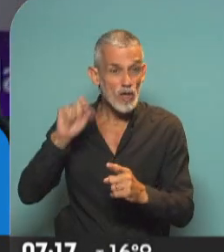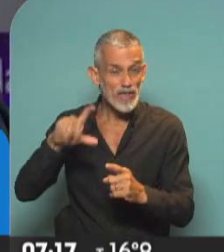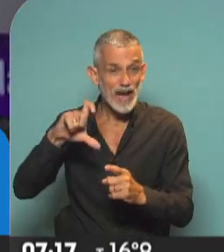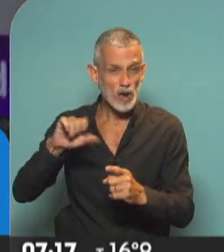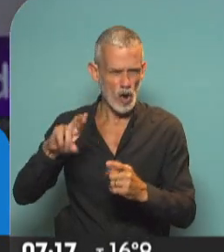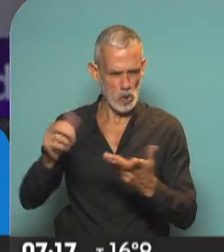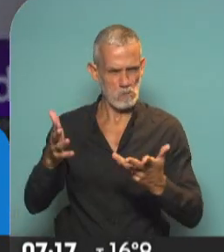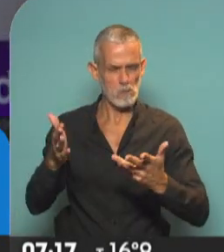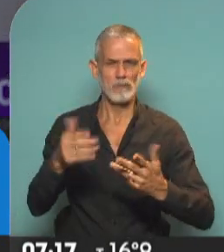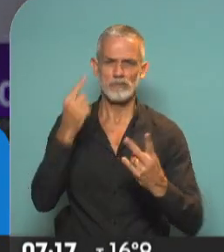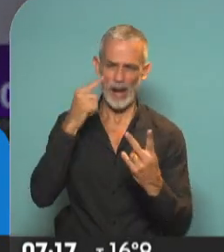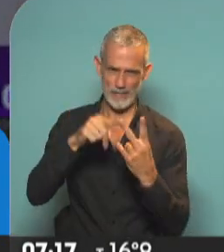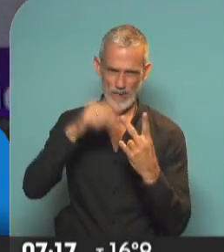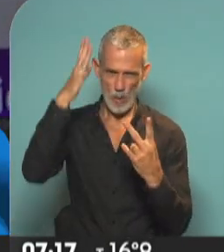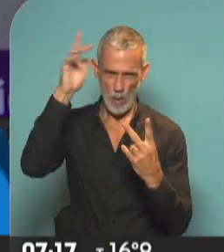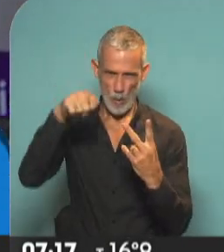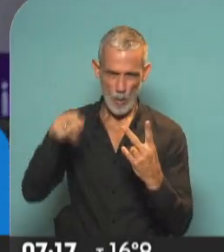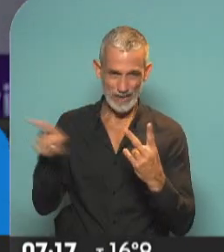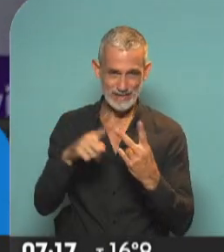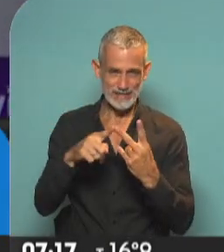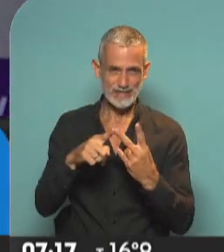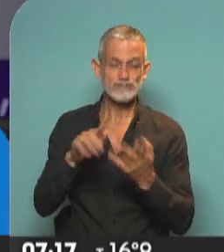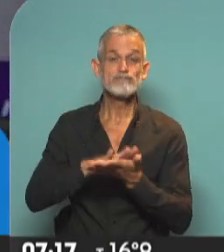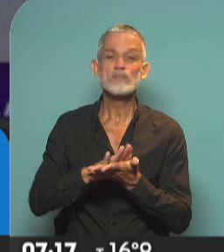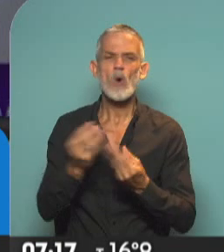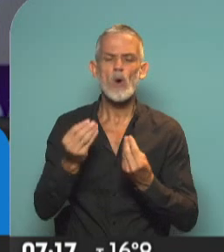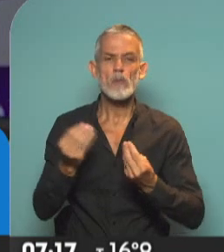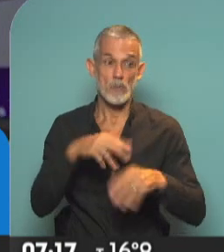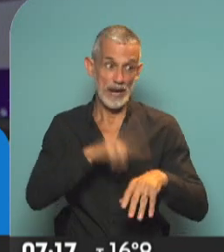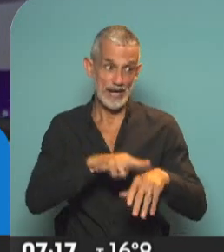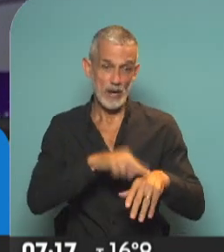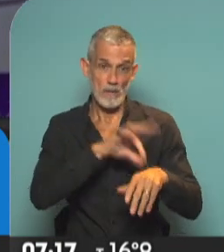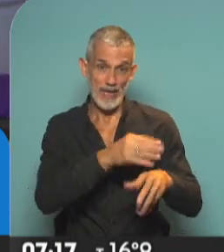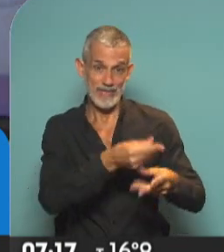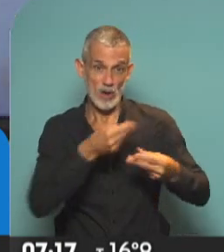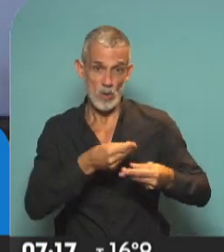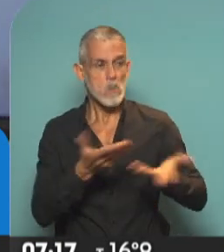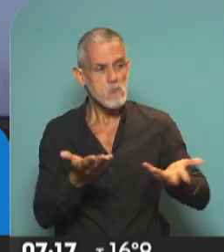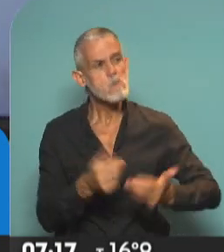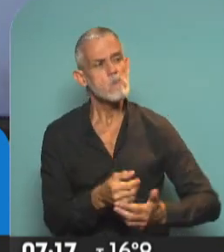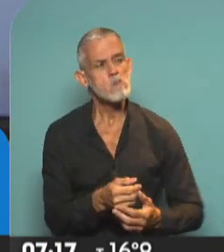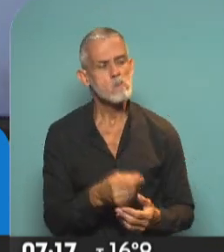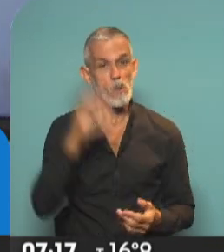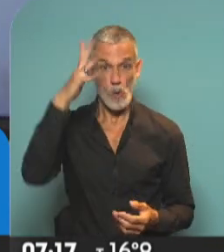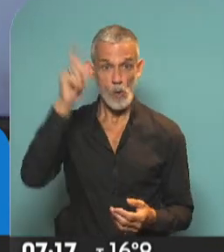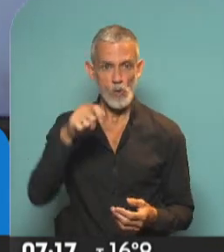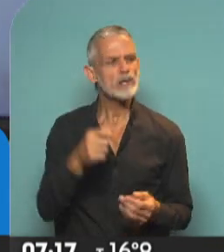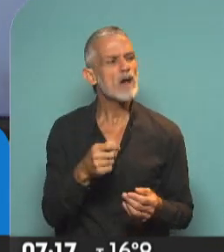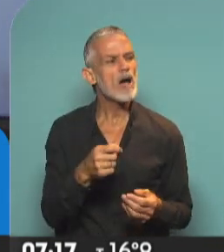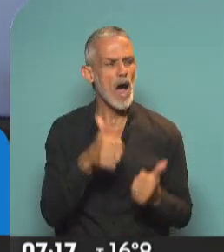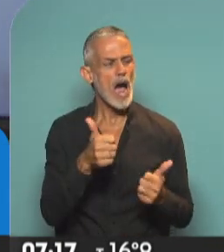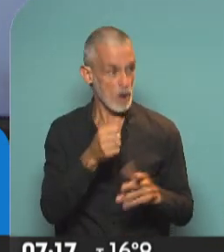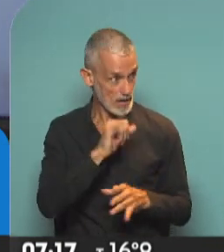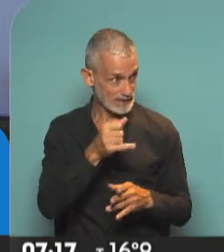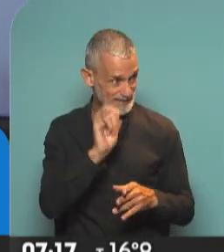por la situación del juez. El juez se basó sobre una recomendación médica, es decir, tomó en cuenta una recomendación médica que decía que